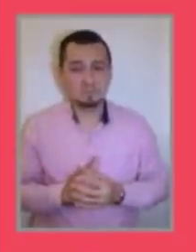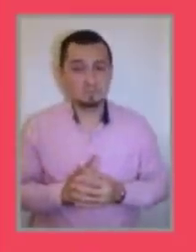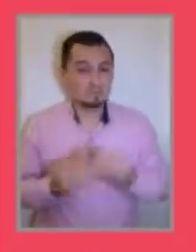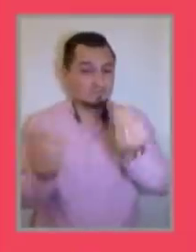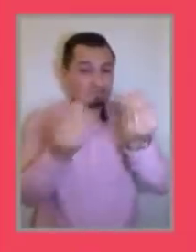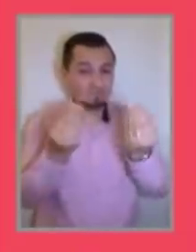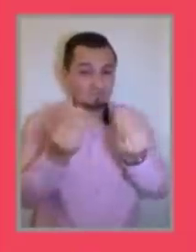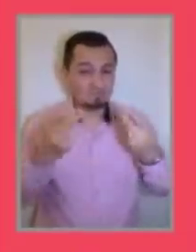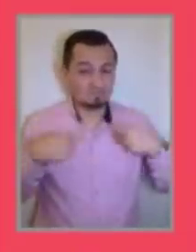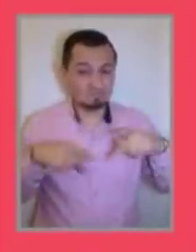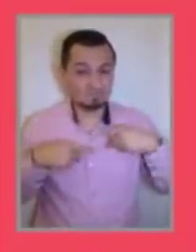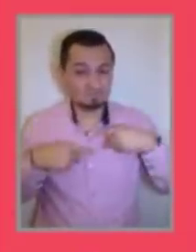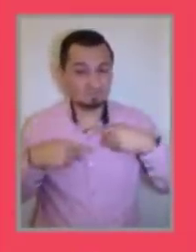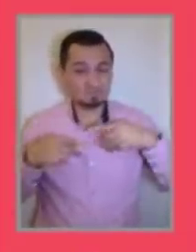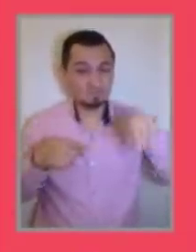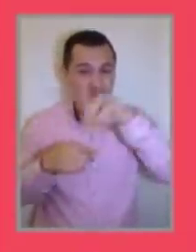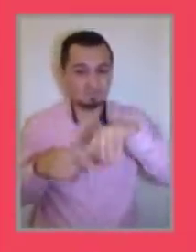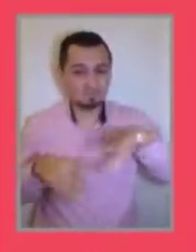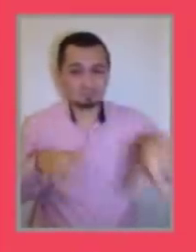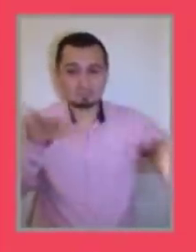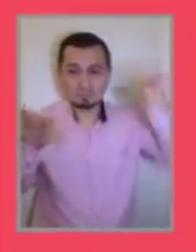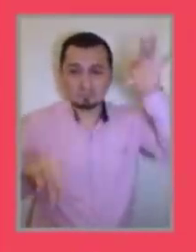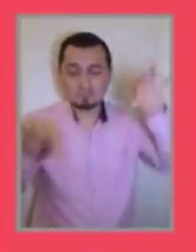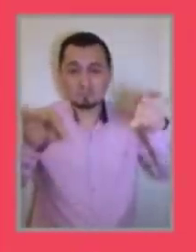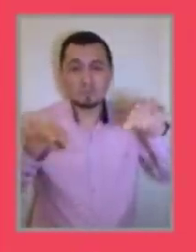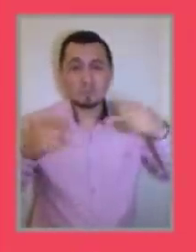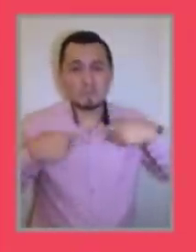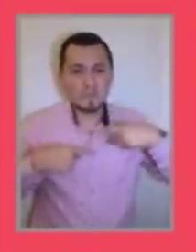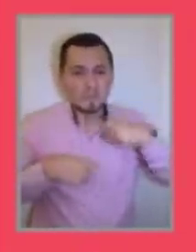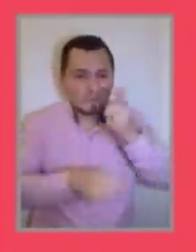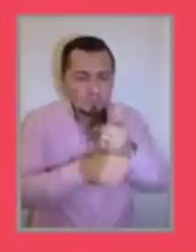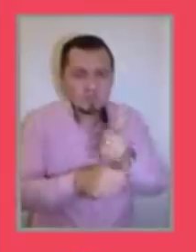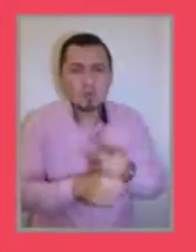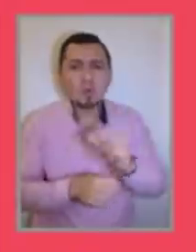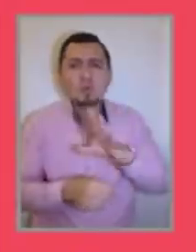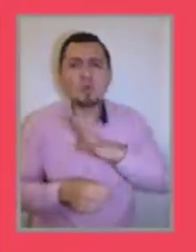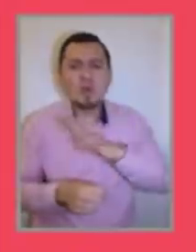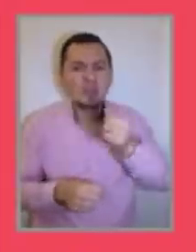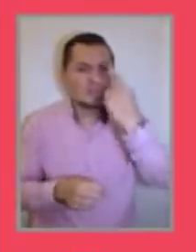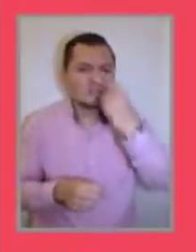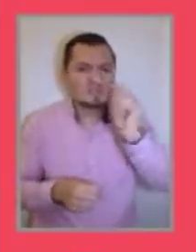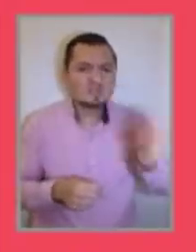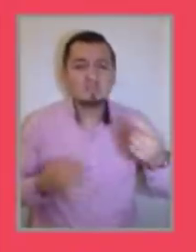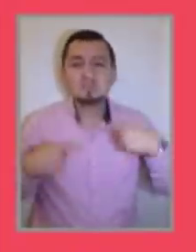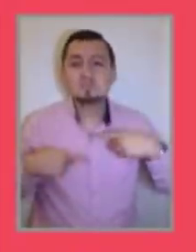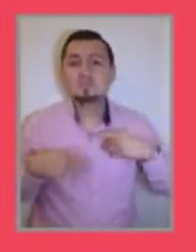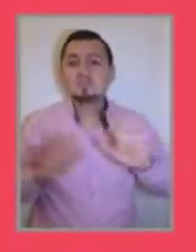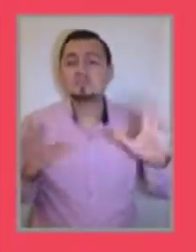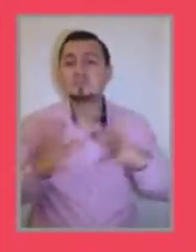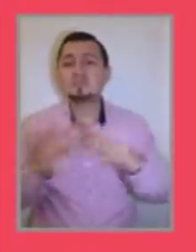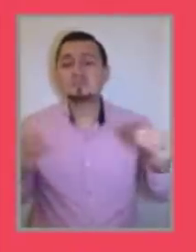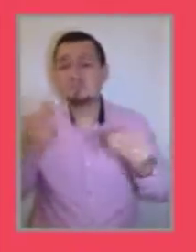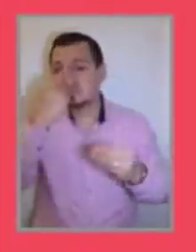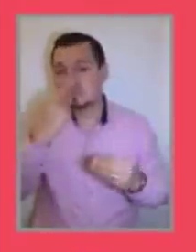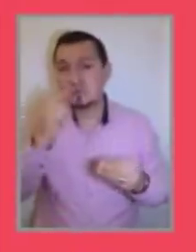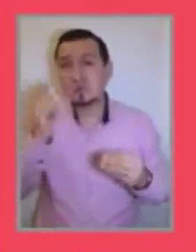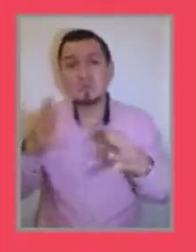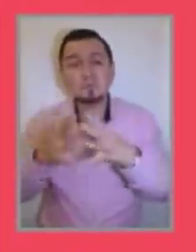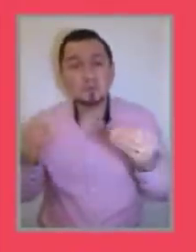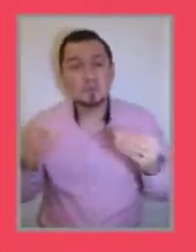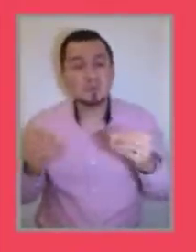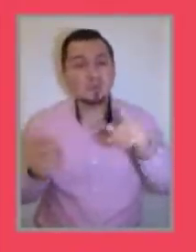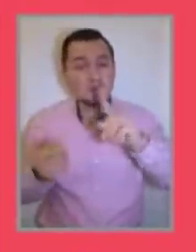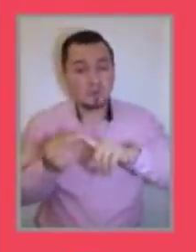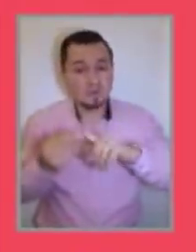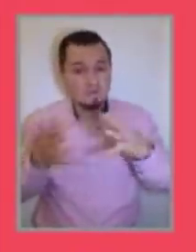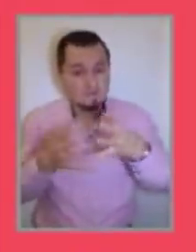Muchos de estos personas que aparecen en las fosas no están identificadas ni tampoco están reportadas en su mayoría como desaparecidos. O sea, son otros